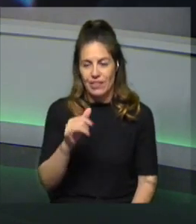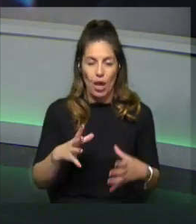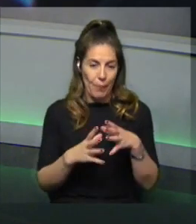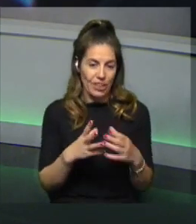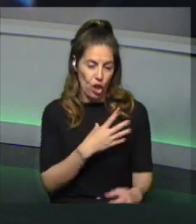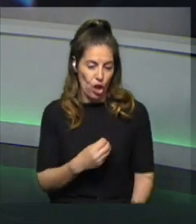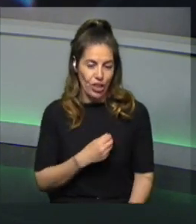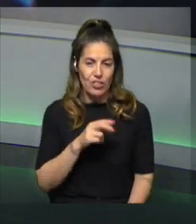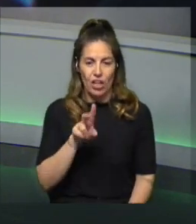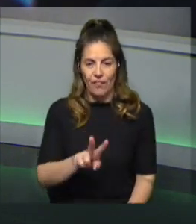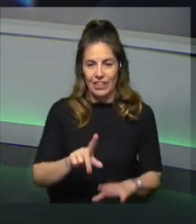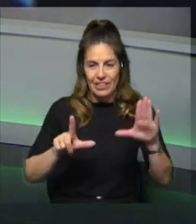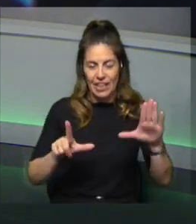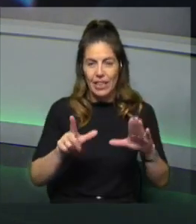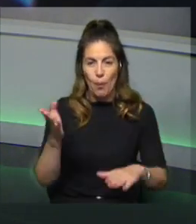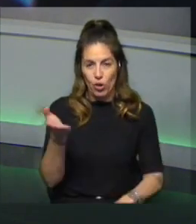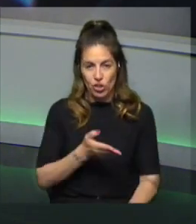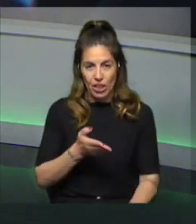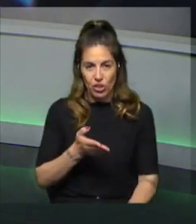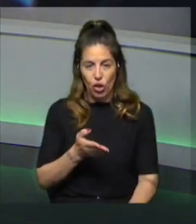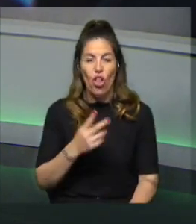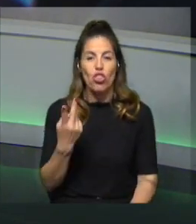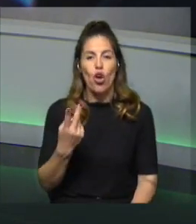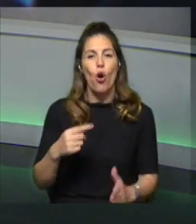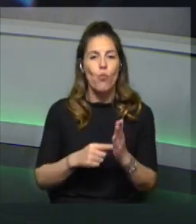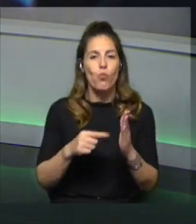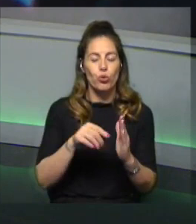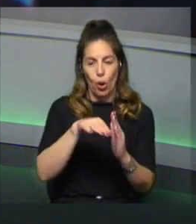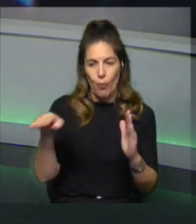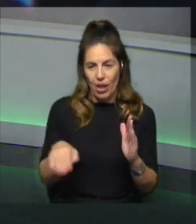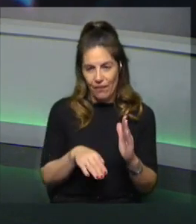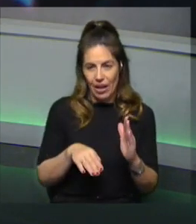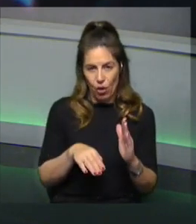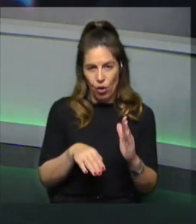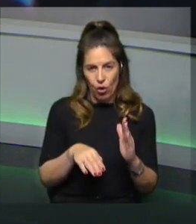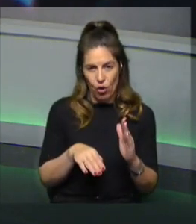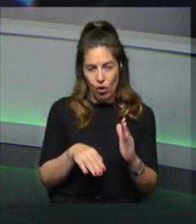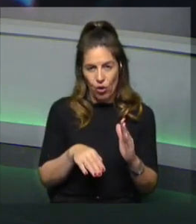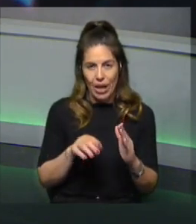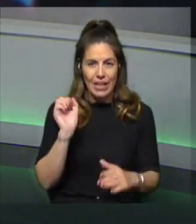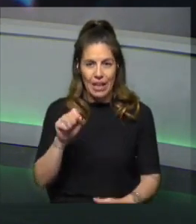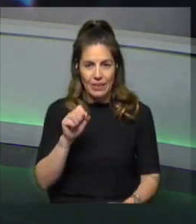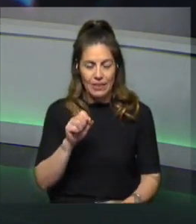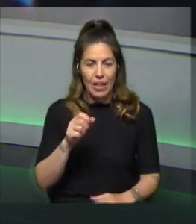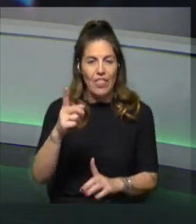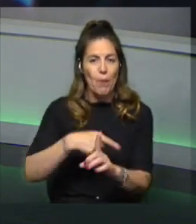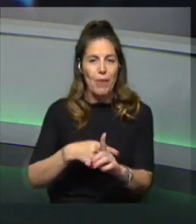un 27% de intención de voto, 2 puntos porcentuales por debajo de lo expresado en el relevamiento del mes de